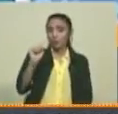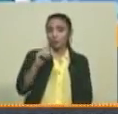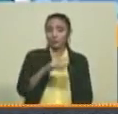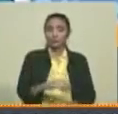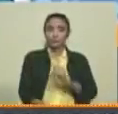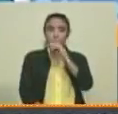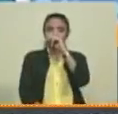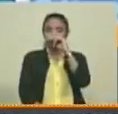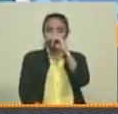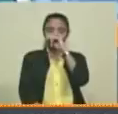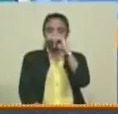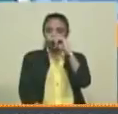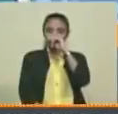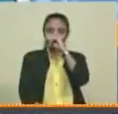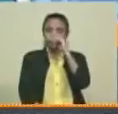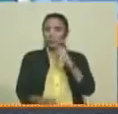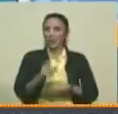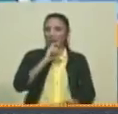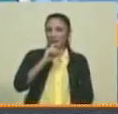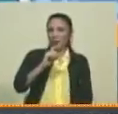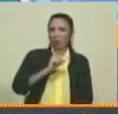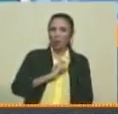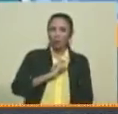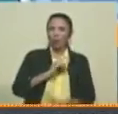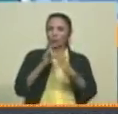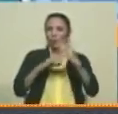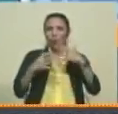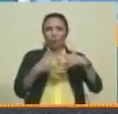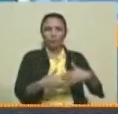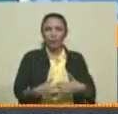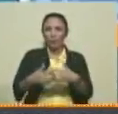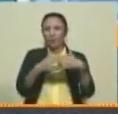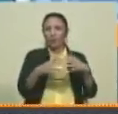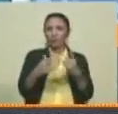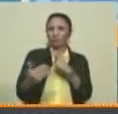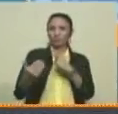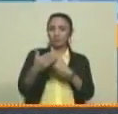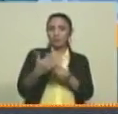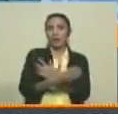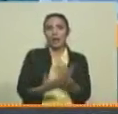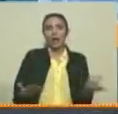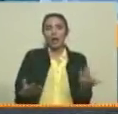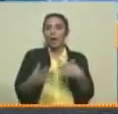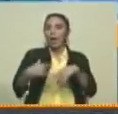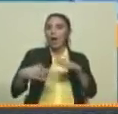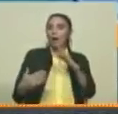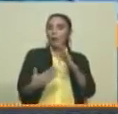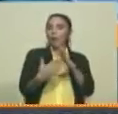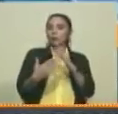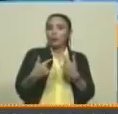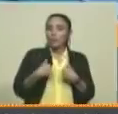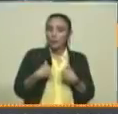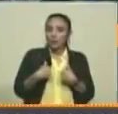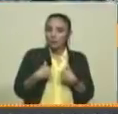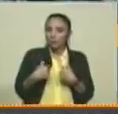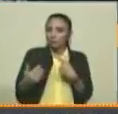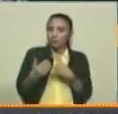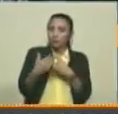de las castas, de la oligarquía y del imperio, al final se ha concentrado y lo concentra contra un ser humano.